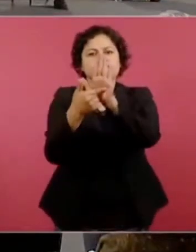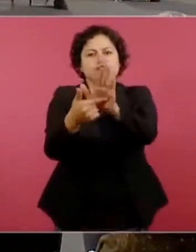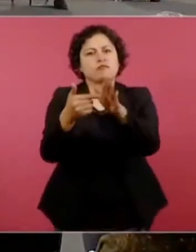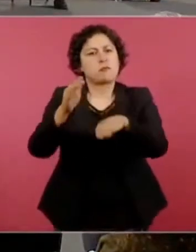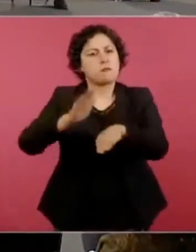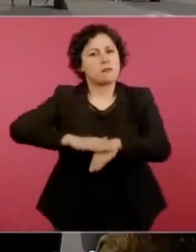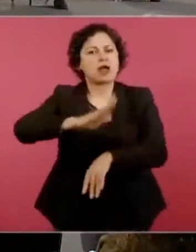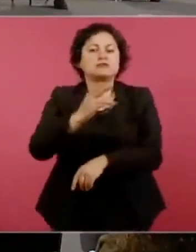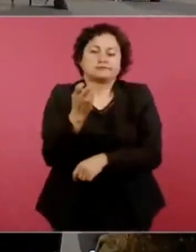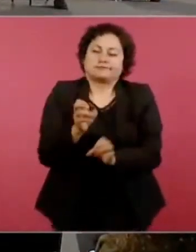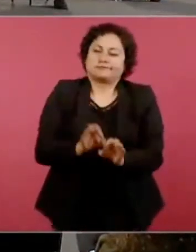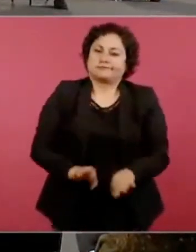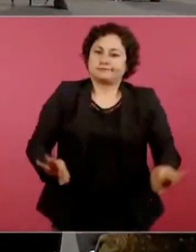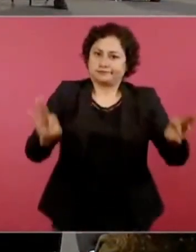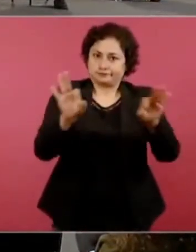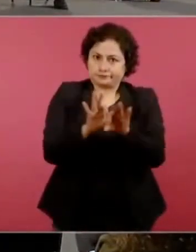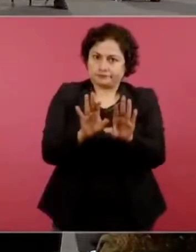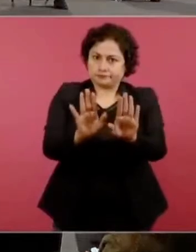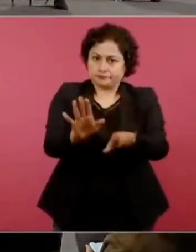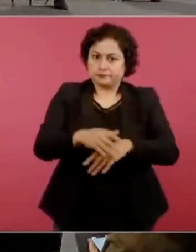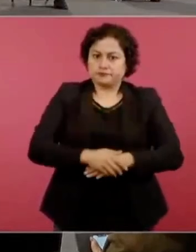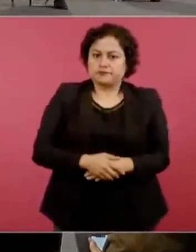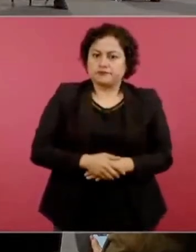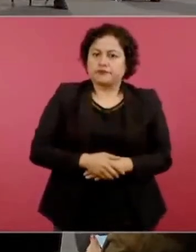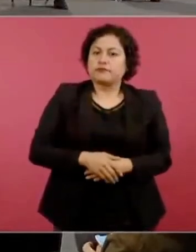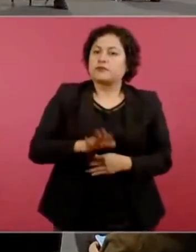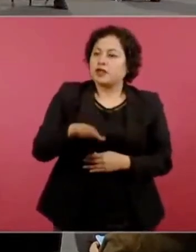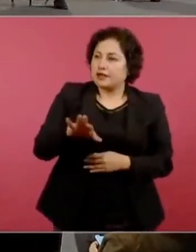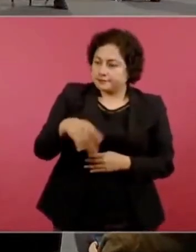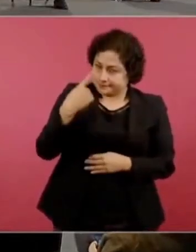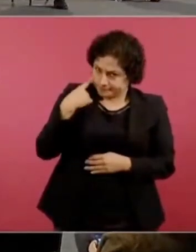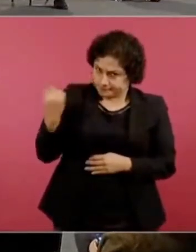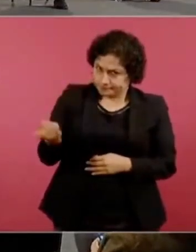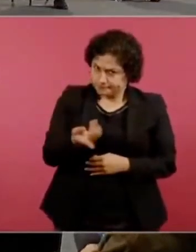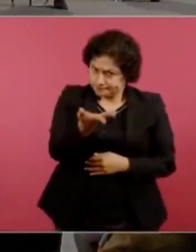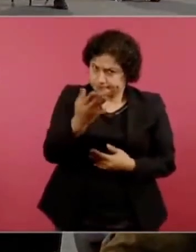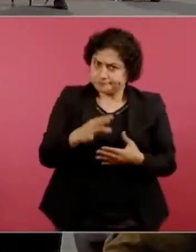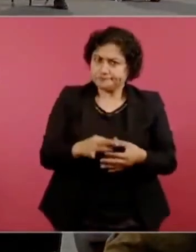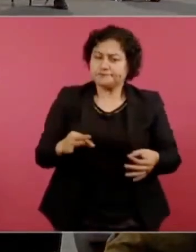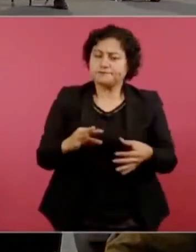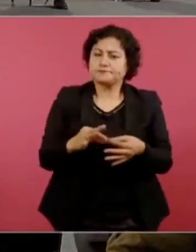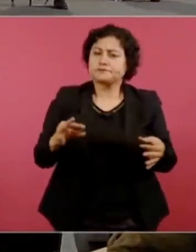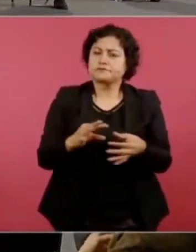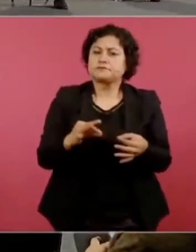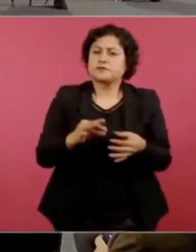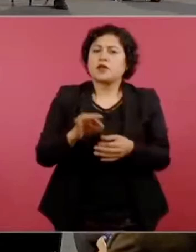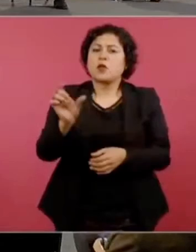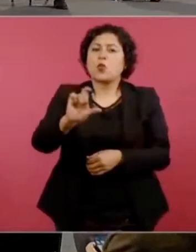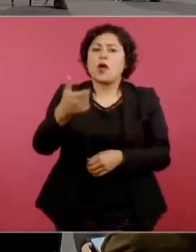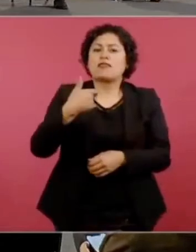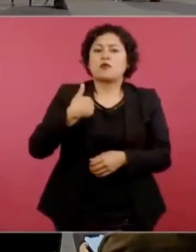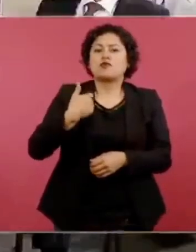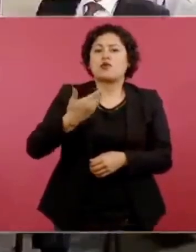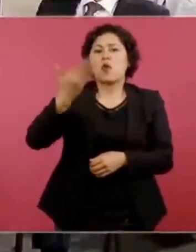A ver, ¿qué te planteé cuando vino